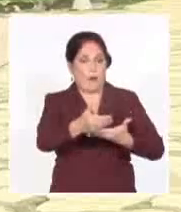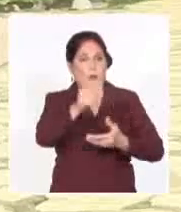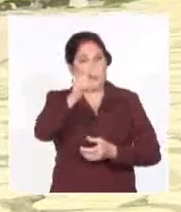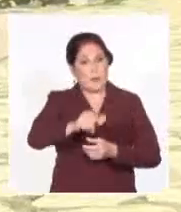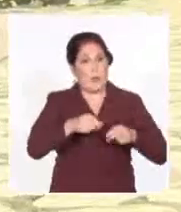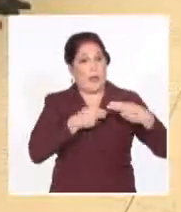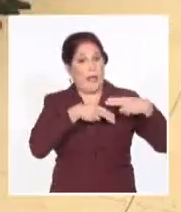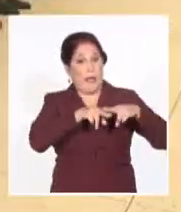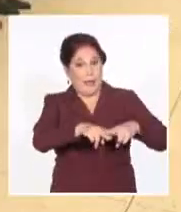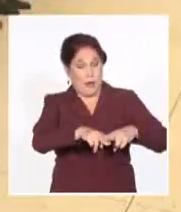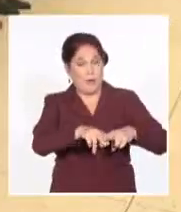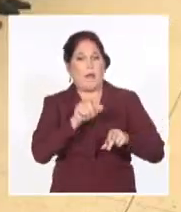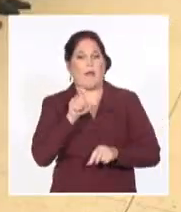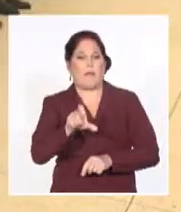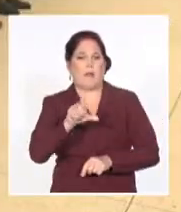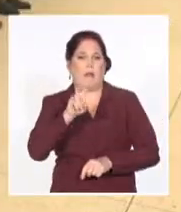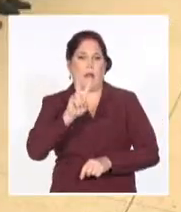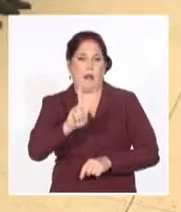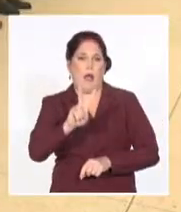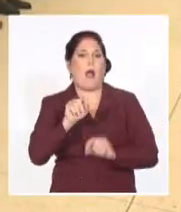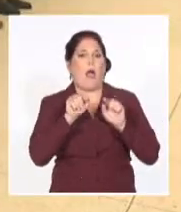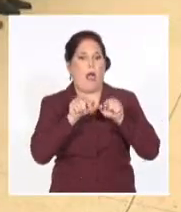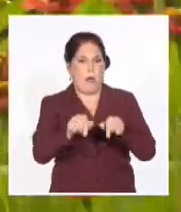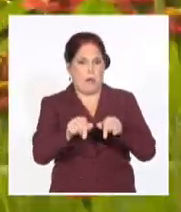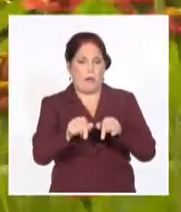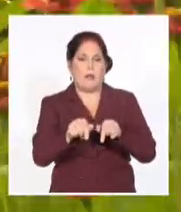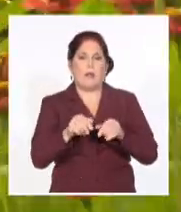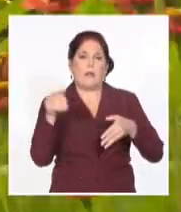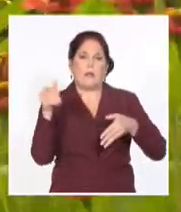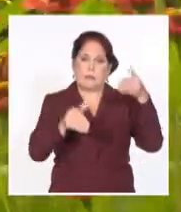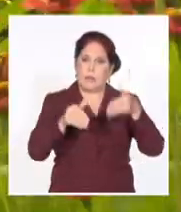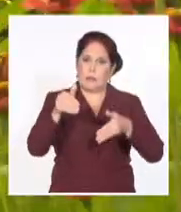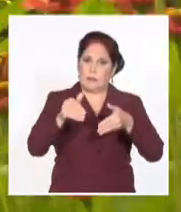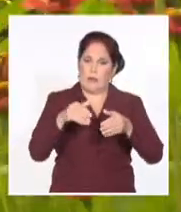la Campaña de las Villas. Desde Villa Clara, Lázaro Arias Yusta, Canal Cubano de Noticias.